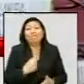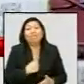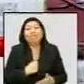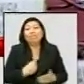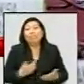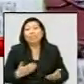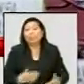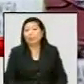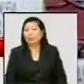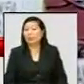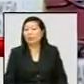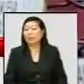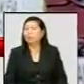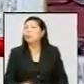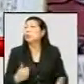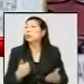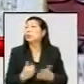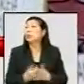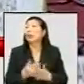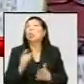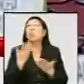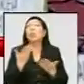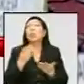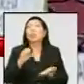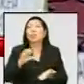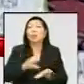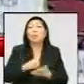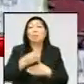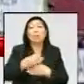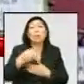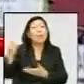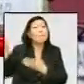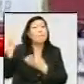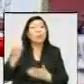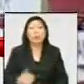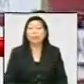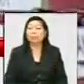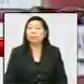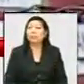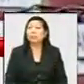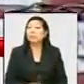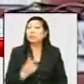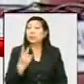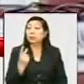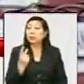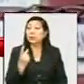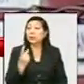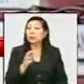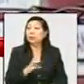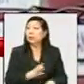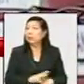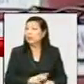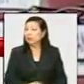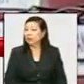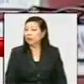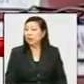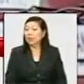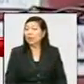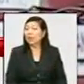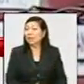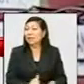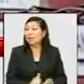lamentablemente un accidente en Piura, el accidente de 21 pacientes